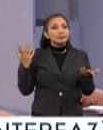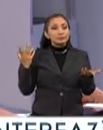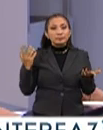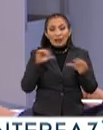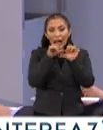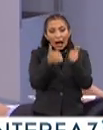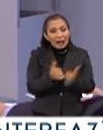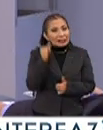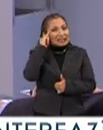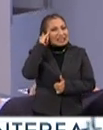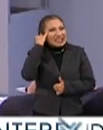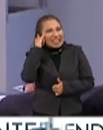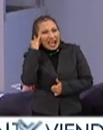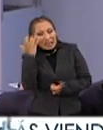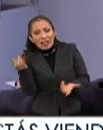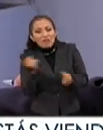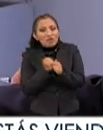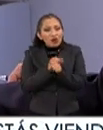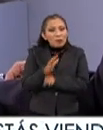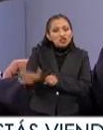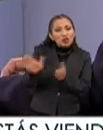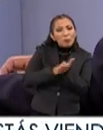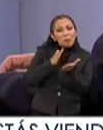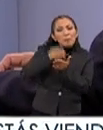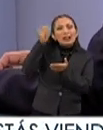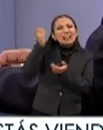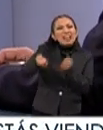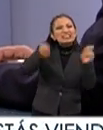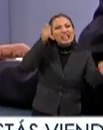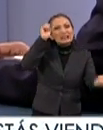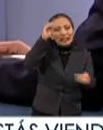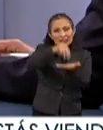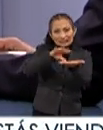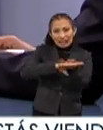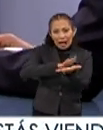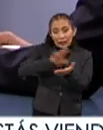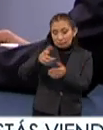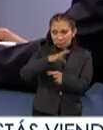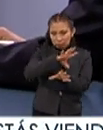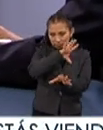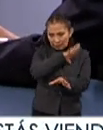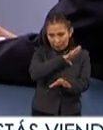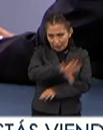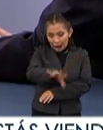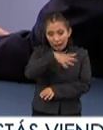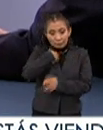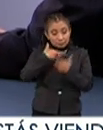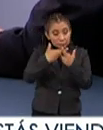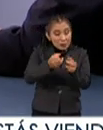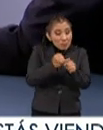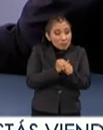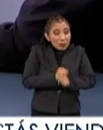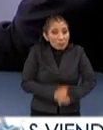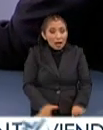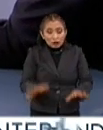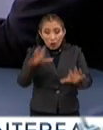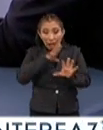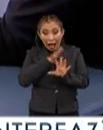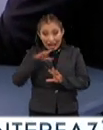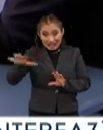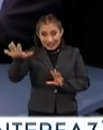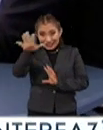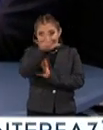el arte indígena, la información documental. A grandes rasgos, la cantidad de información que